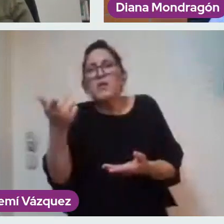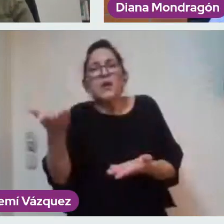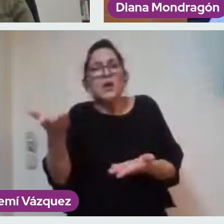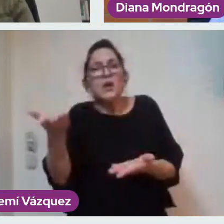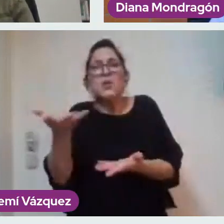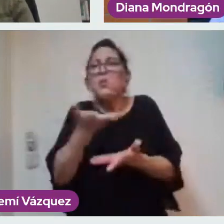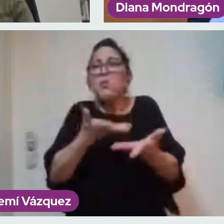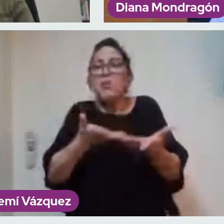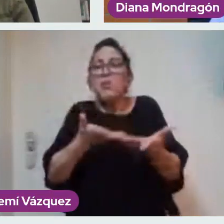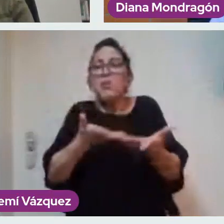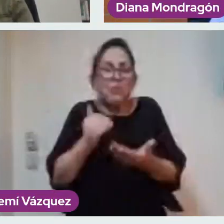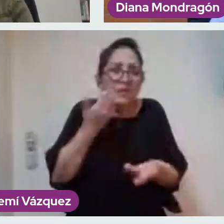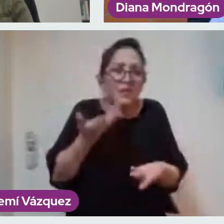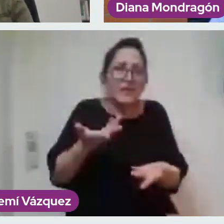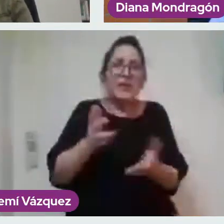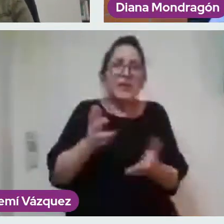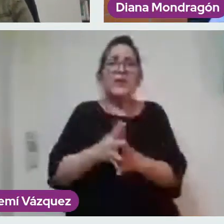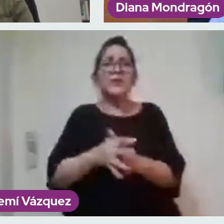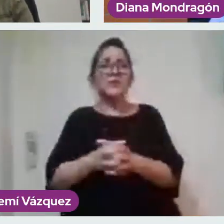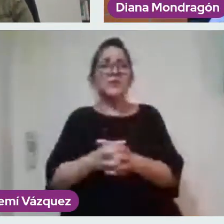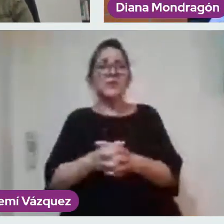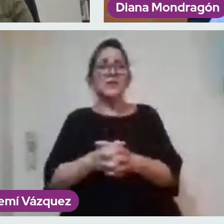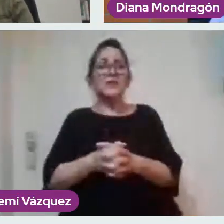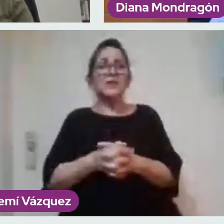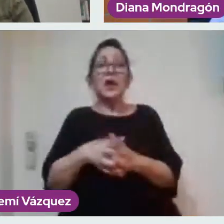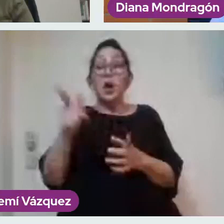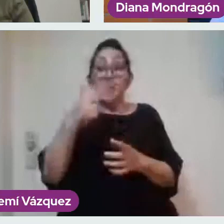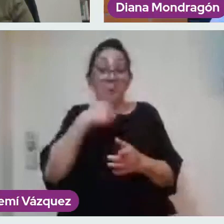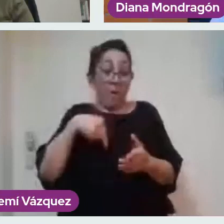para tomarlo y apuntarlo.